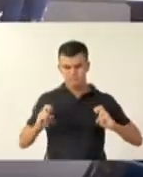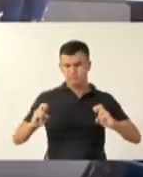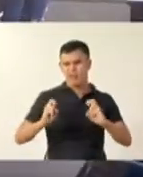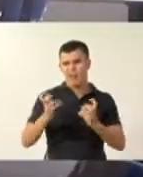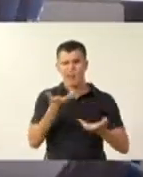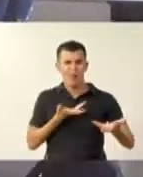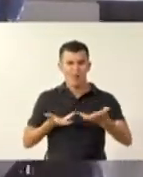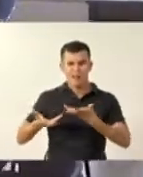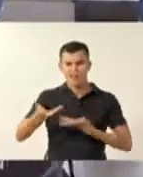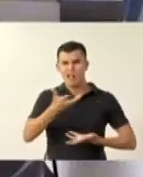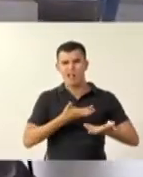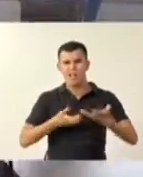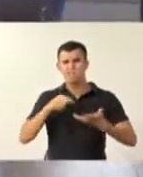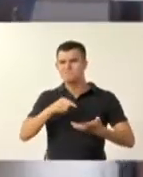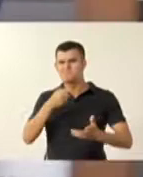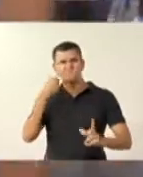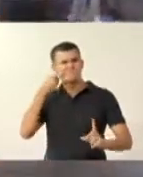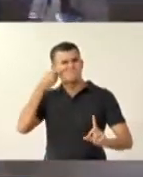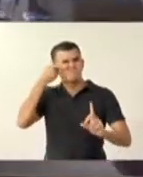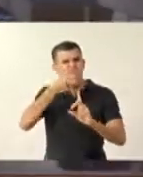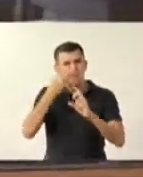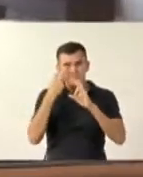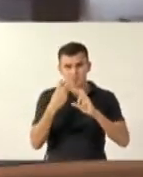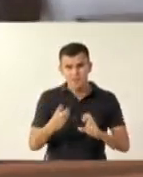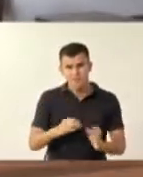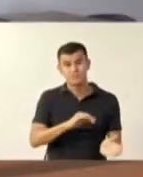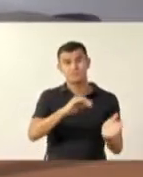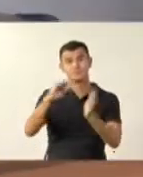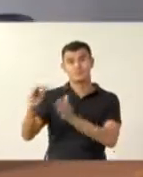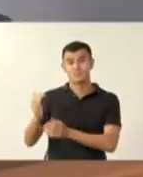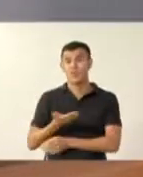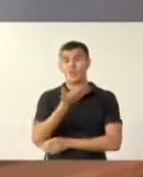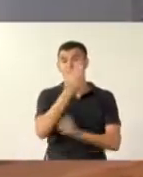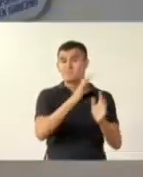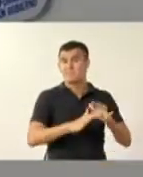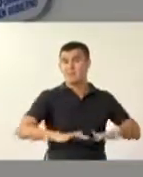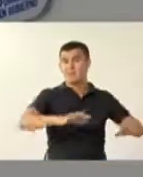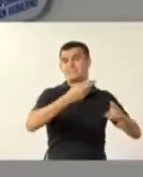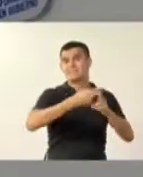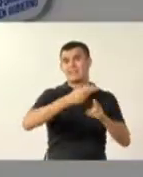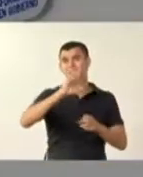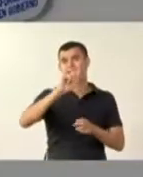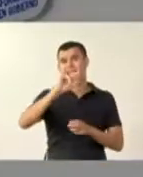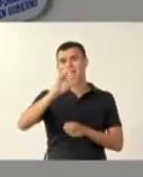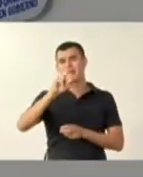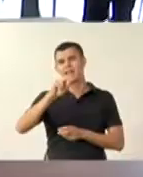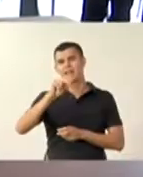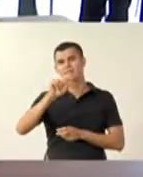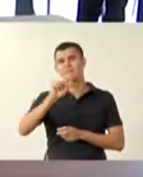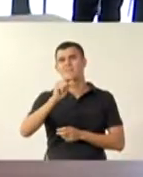equipos de investigación. El salón de clase Oriana Palachi es un espacio audiovisual con capacidad para